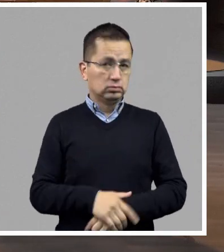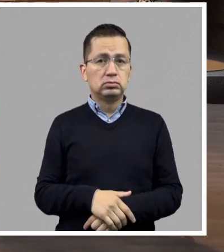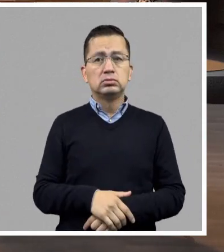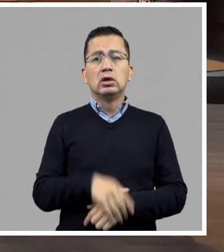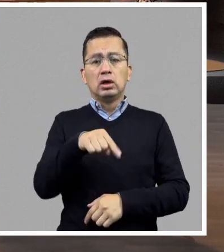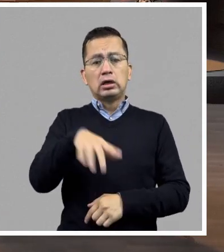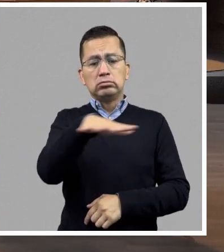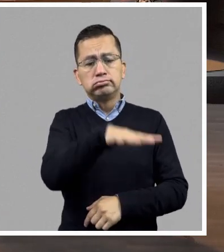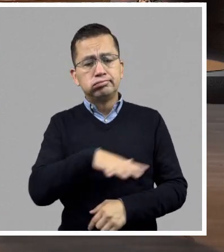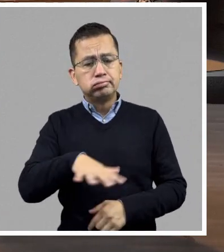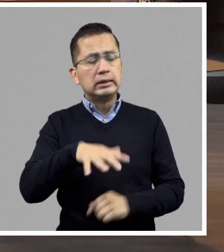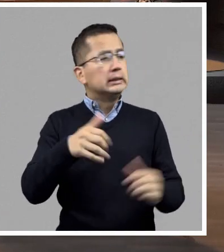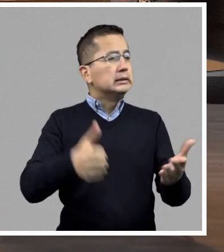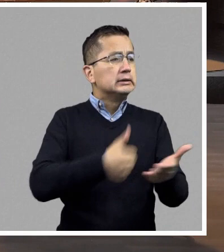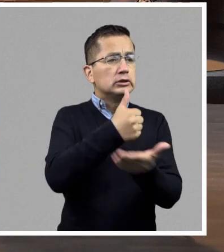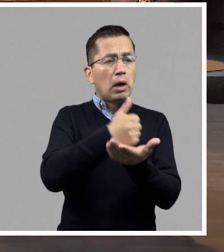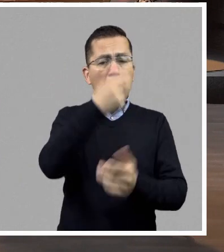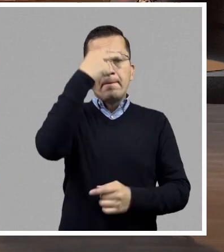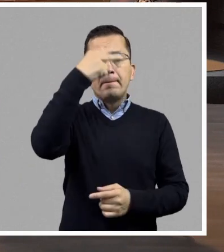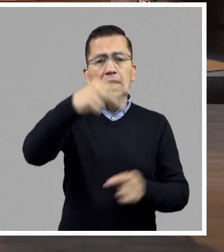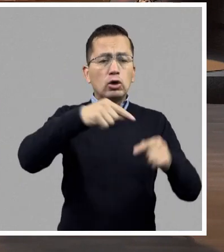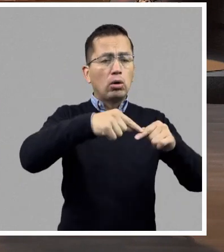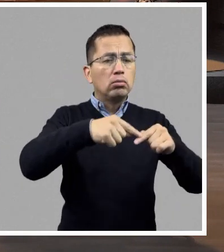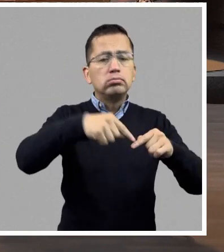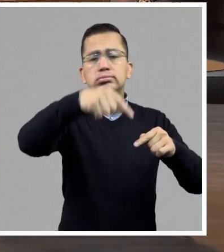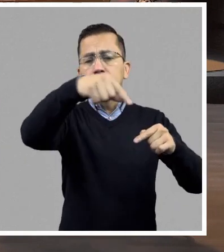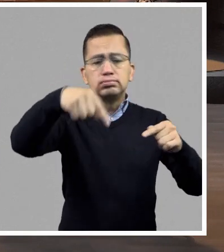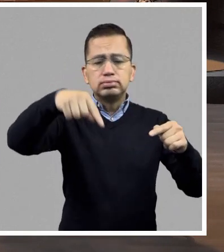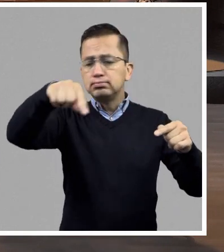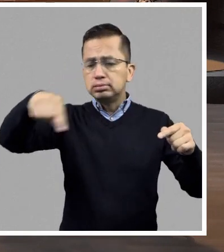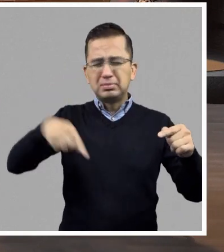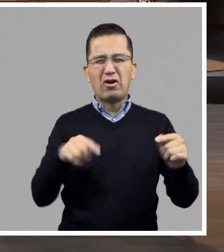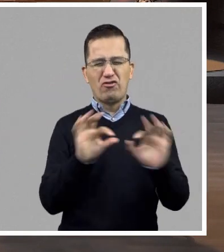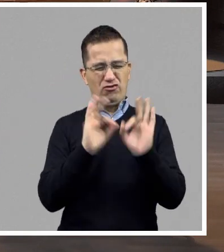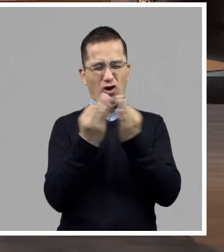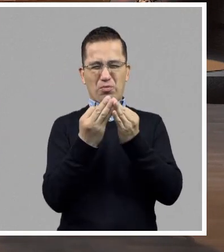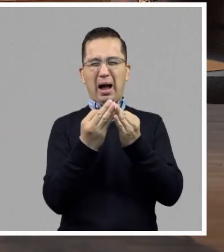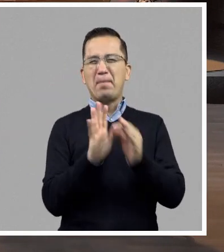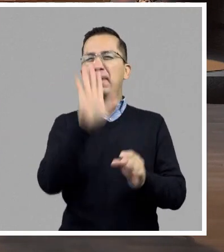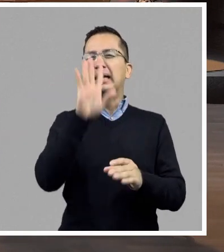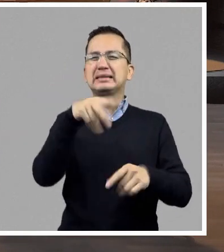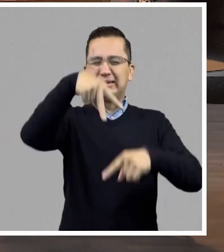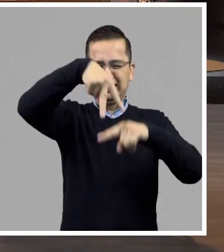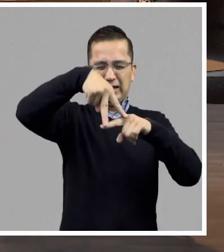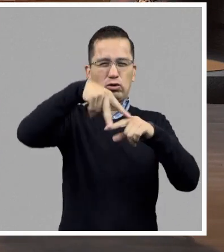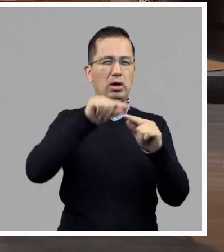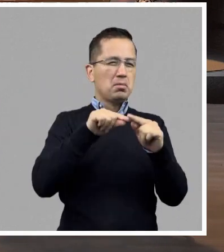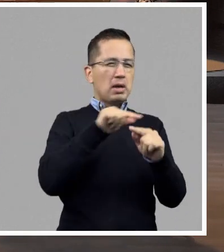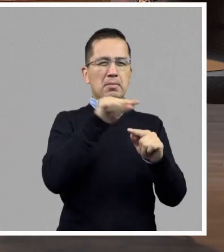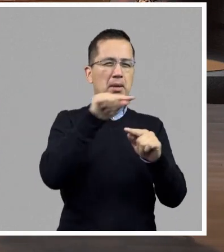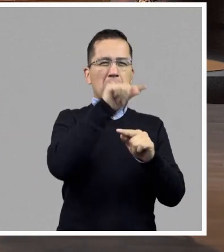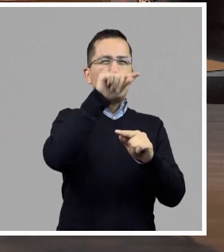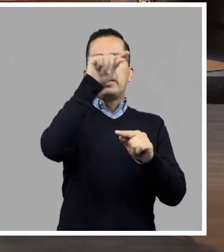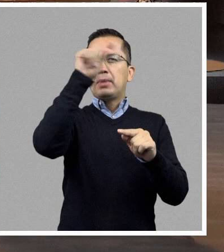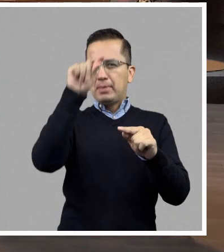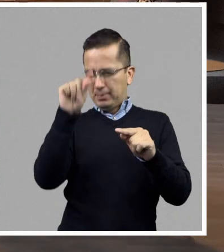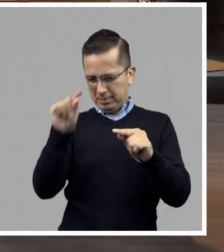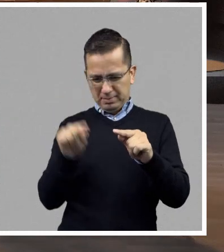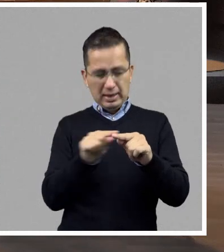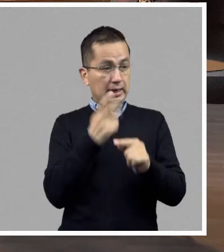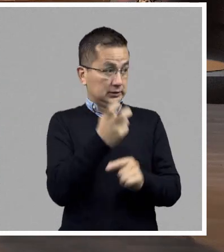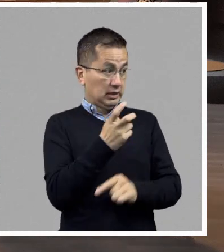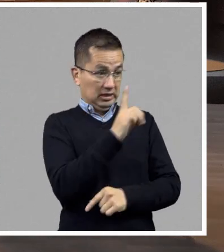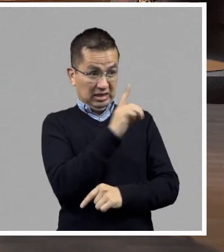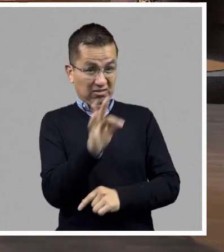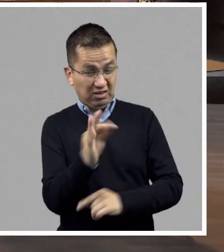representamos Ciudad de México siempre estamos dibujando este este límite que hace como una especie no sé qué forma como un triangulito de lo que